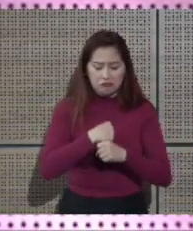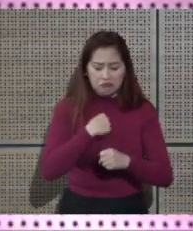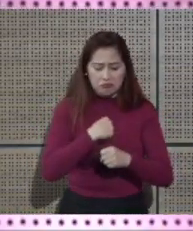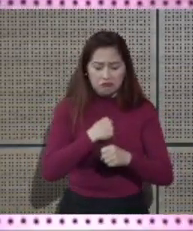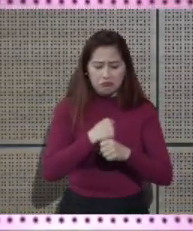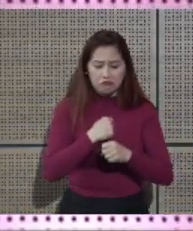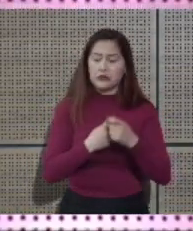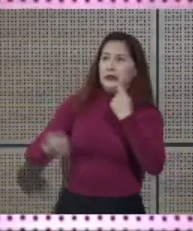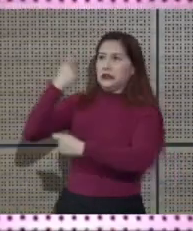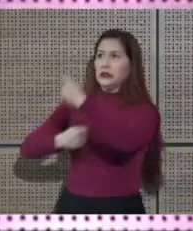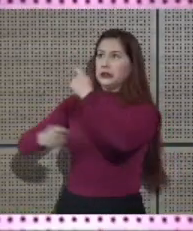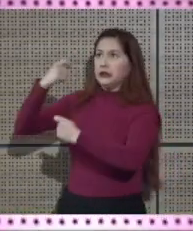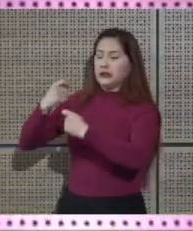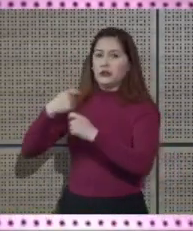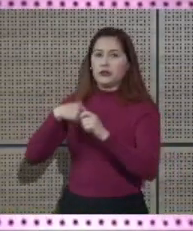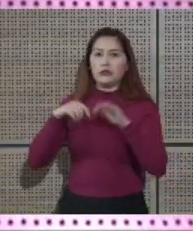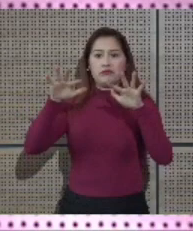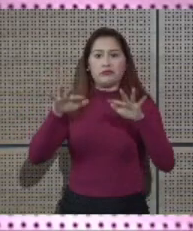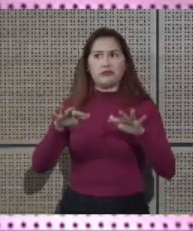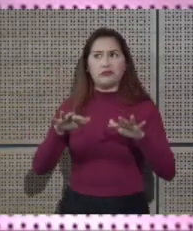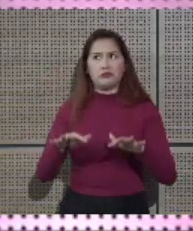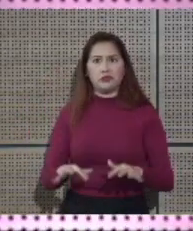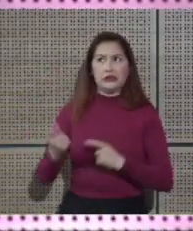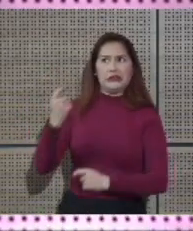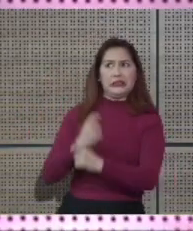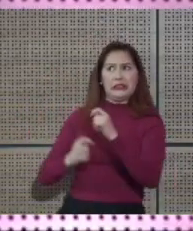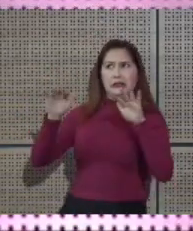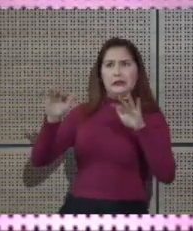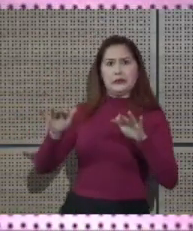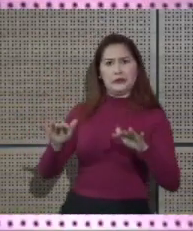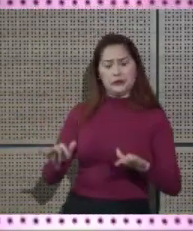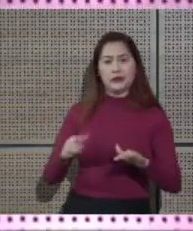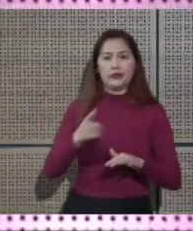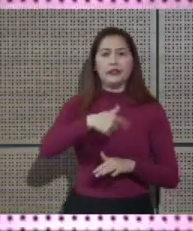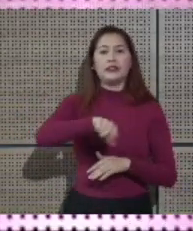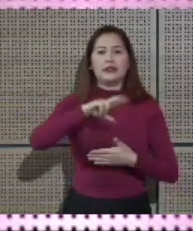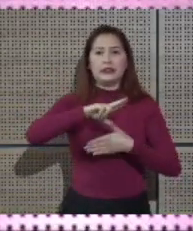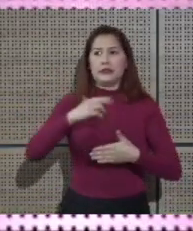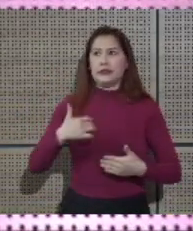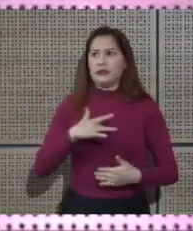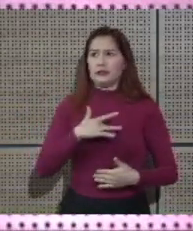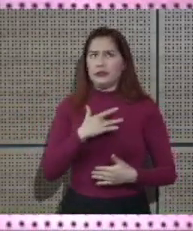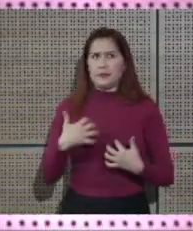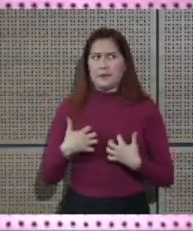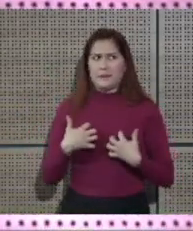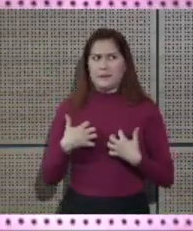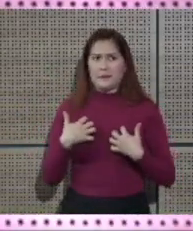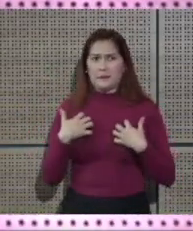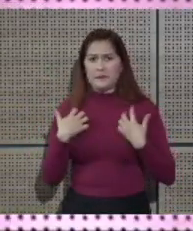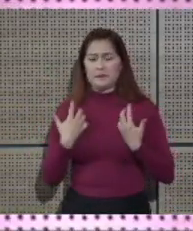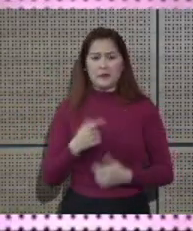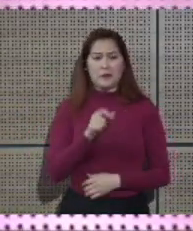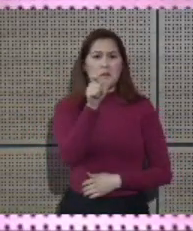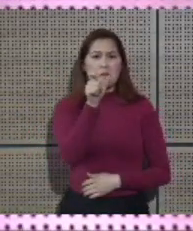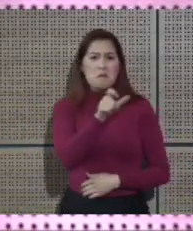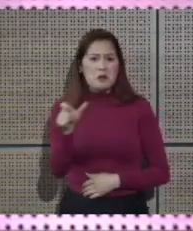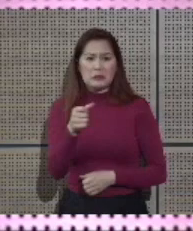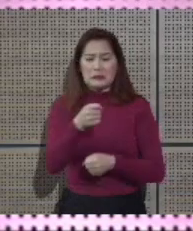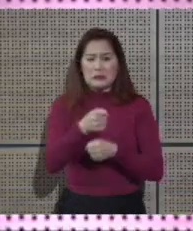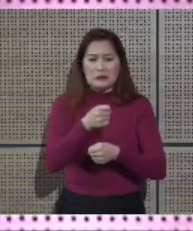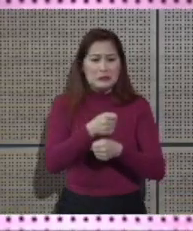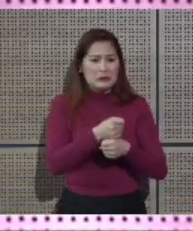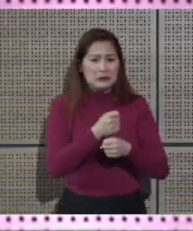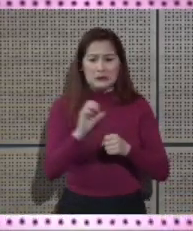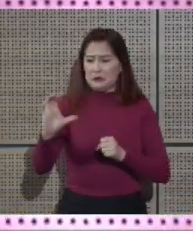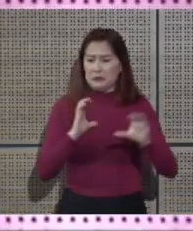internacional, bajó también el ritmo de crecimiento. Y eso está generando una presión muy importante sobre la clase media, que en el caso